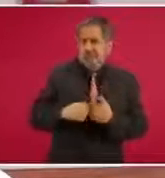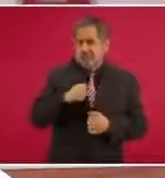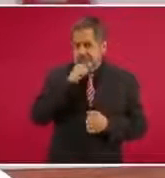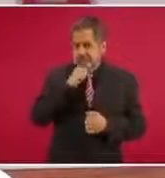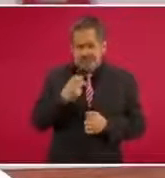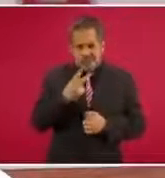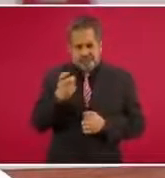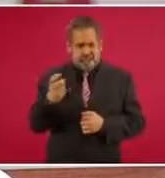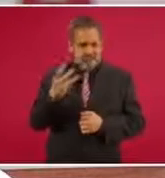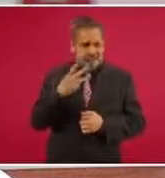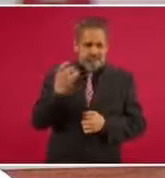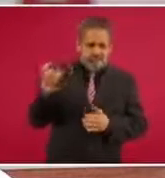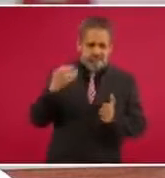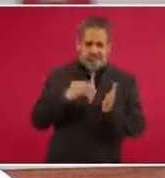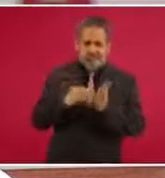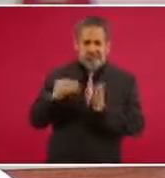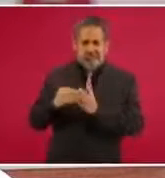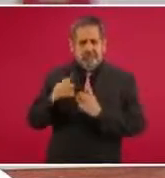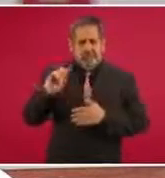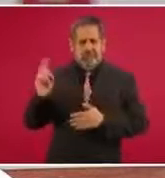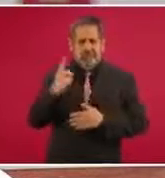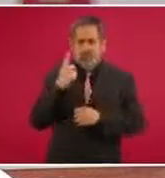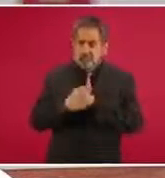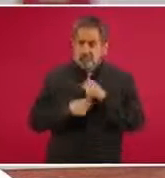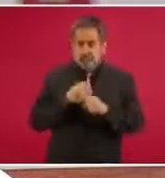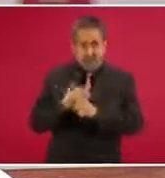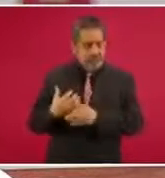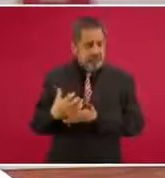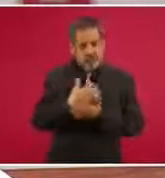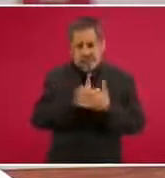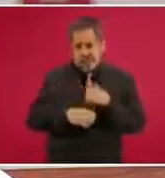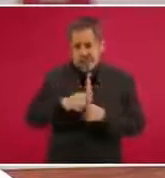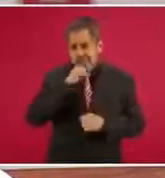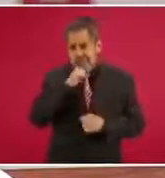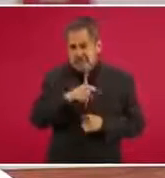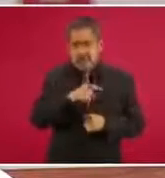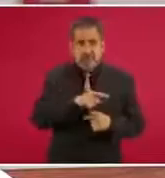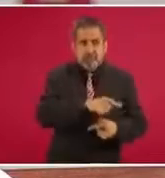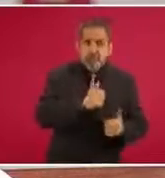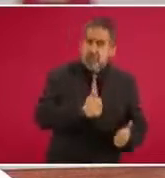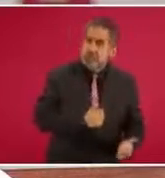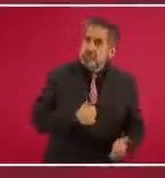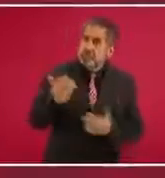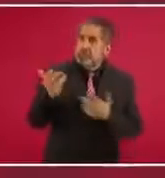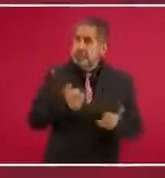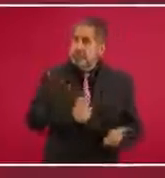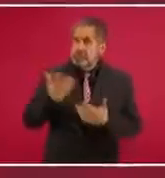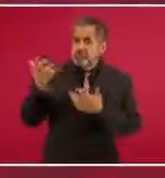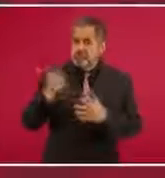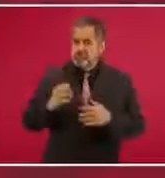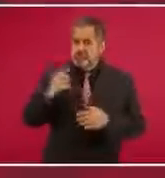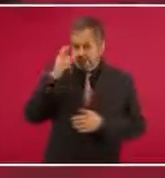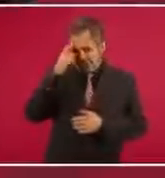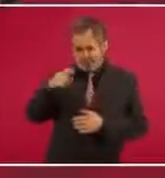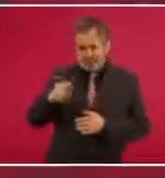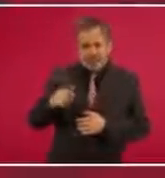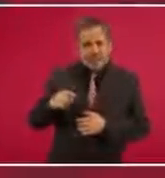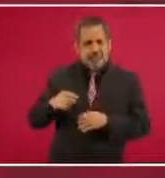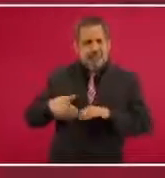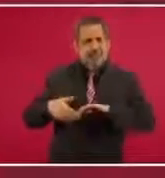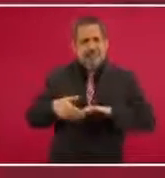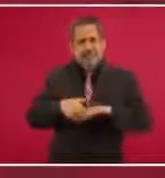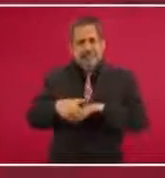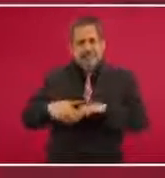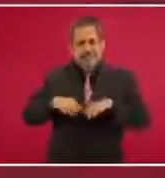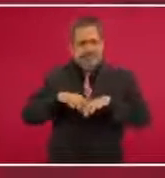doscientos trescientos millones de dólares al año exportaba chasis para trailers